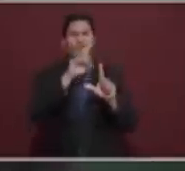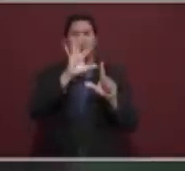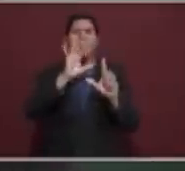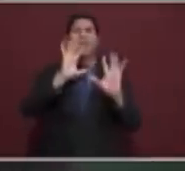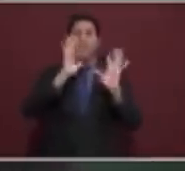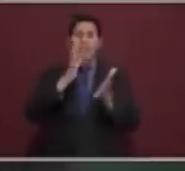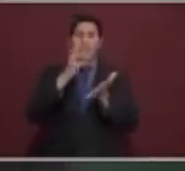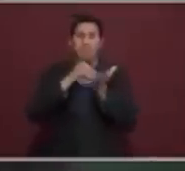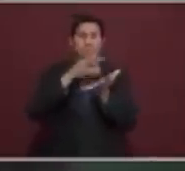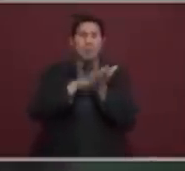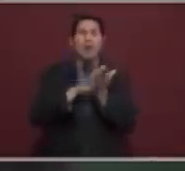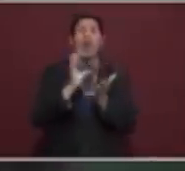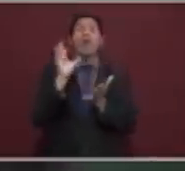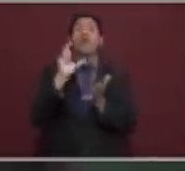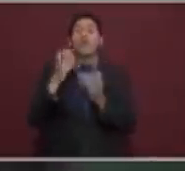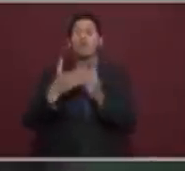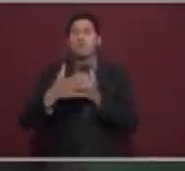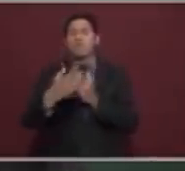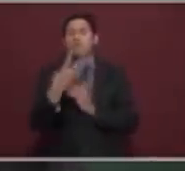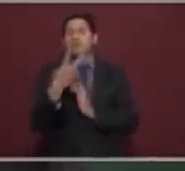tardar en tres meses